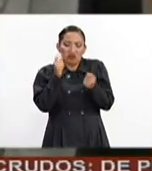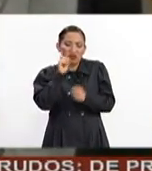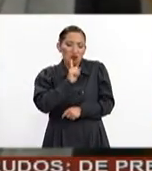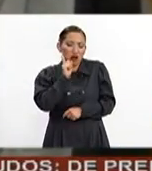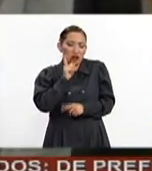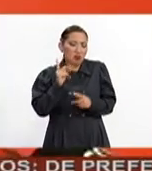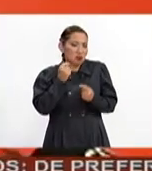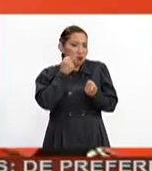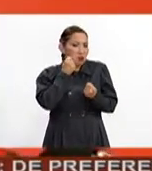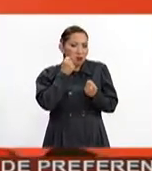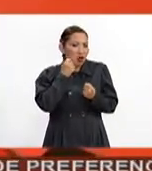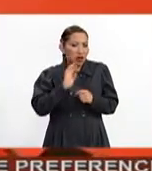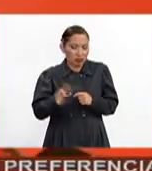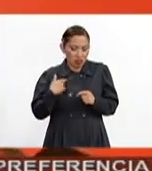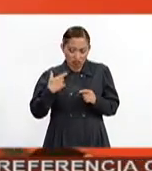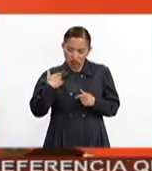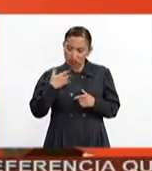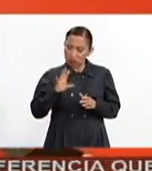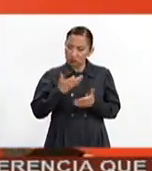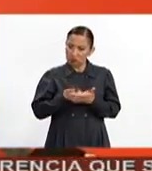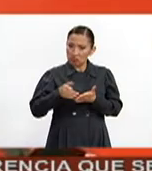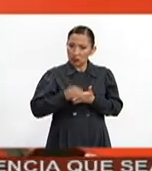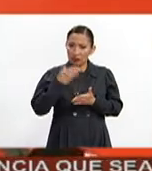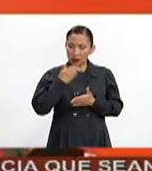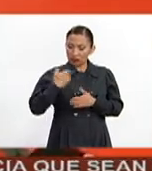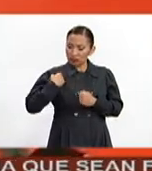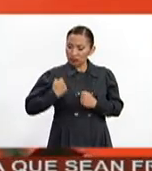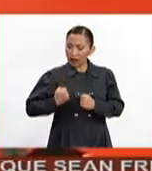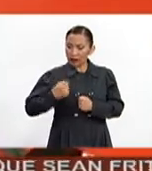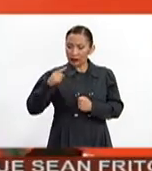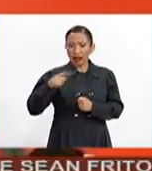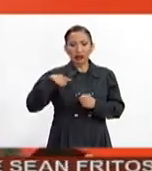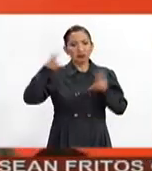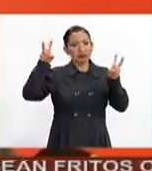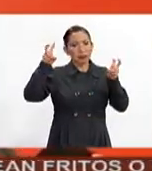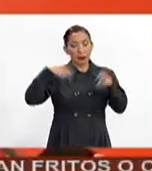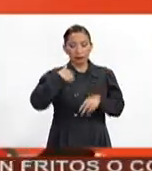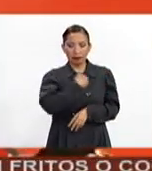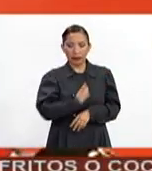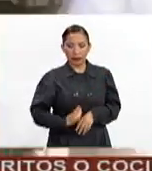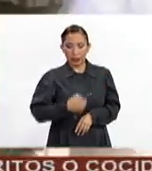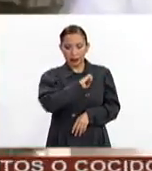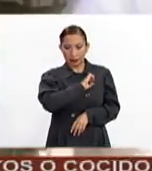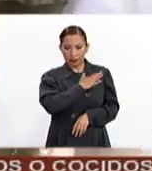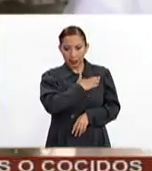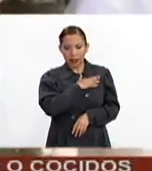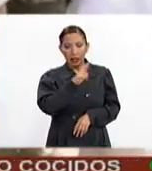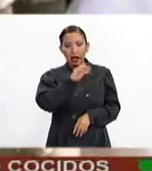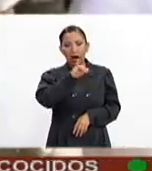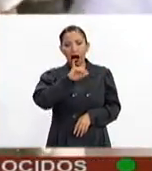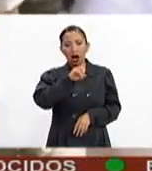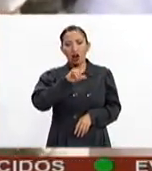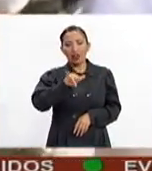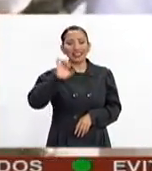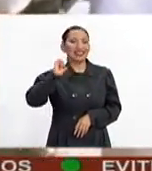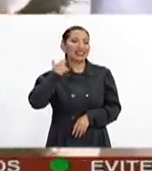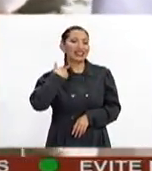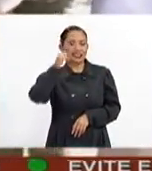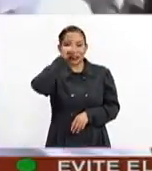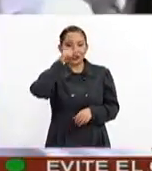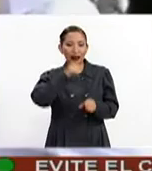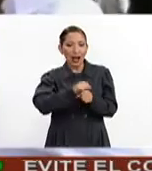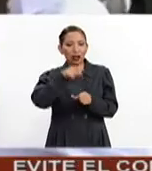siempre mostró gran temperamento y temple al respecto. El presidente de España, Mariano Rajoy, así como el